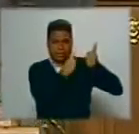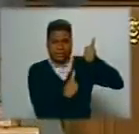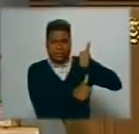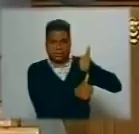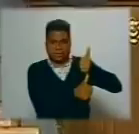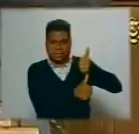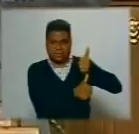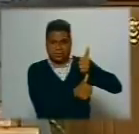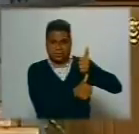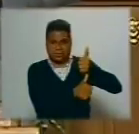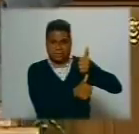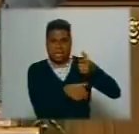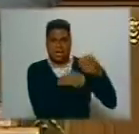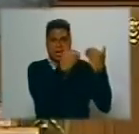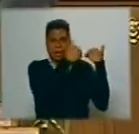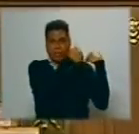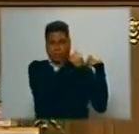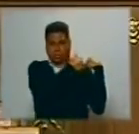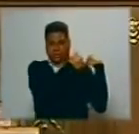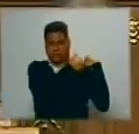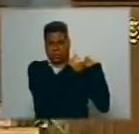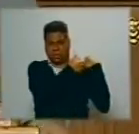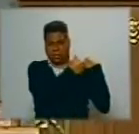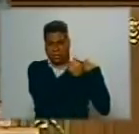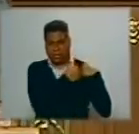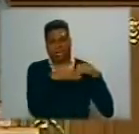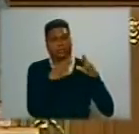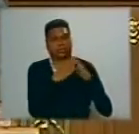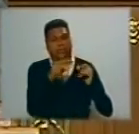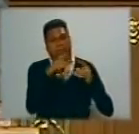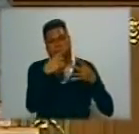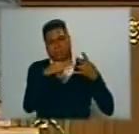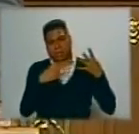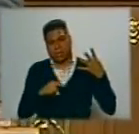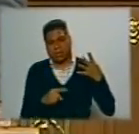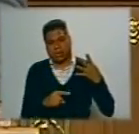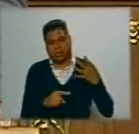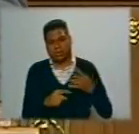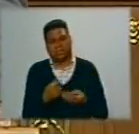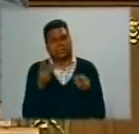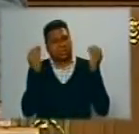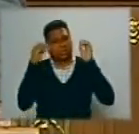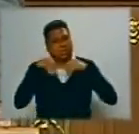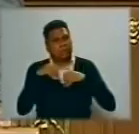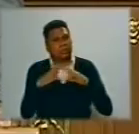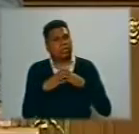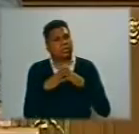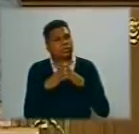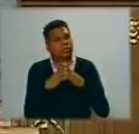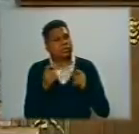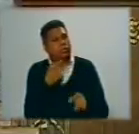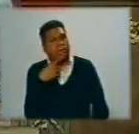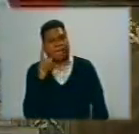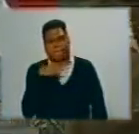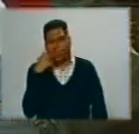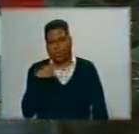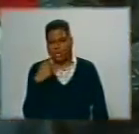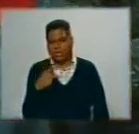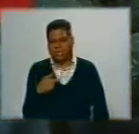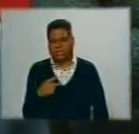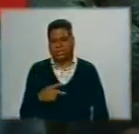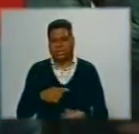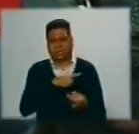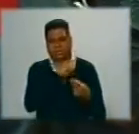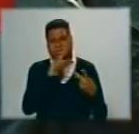República, como el órgano rector con un conjunto de competencias que tiene que ver con la definición de políticas, líneas